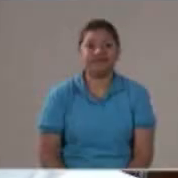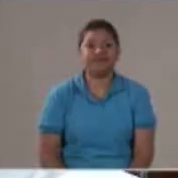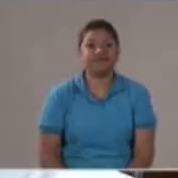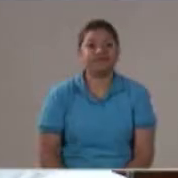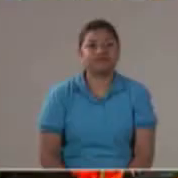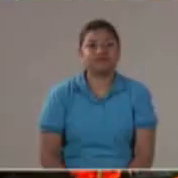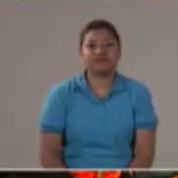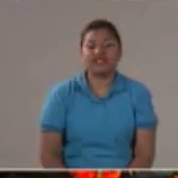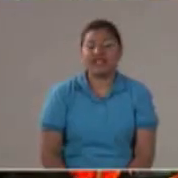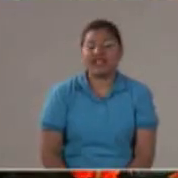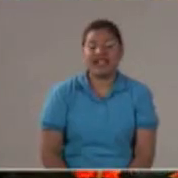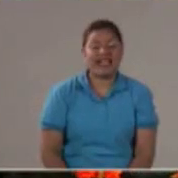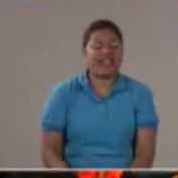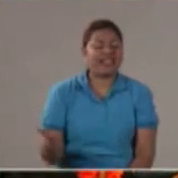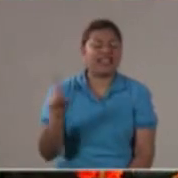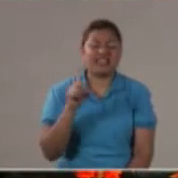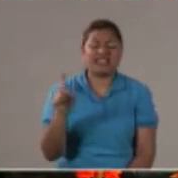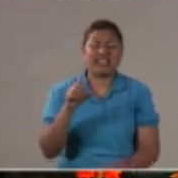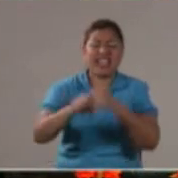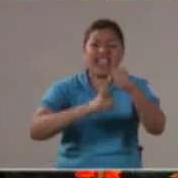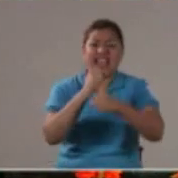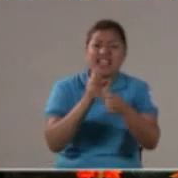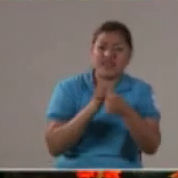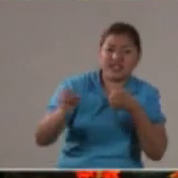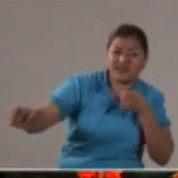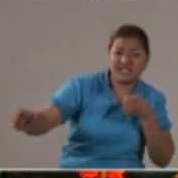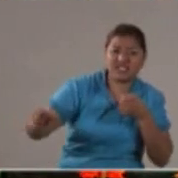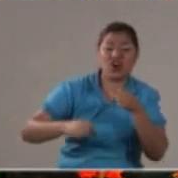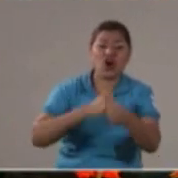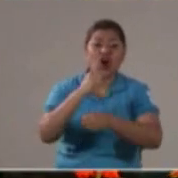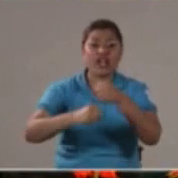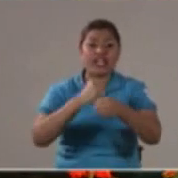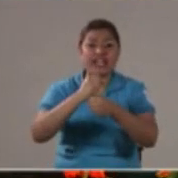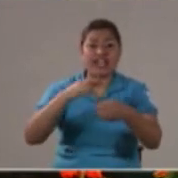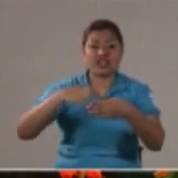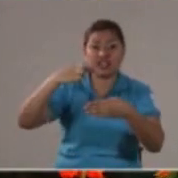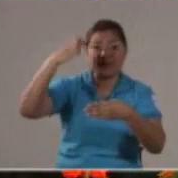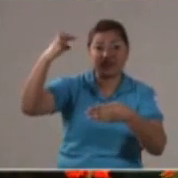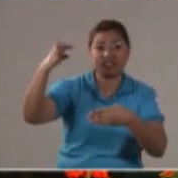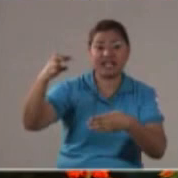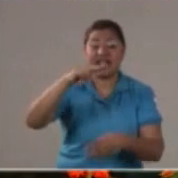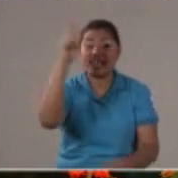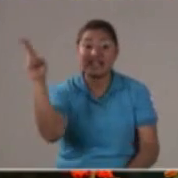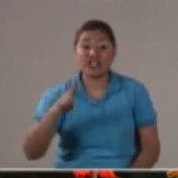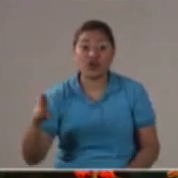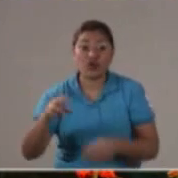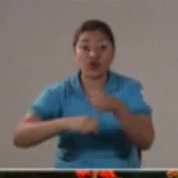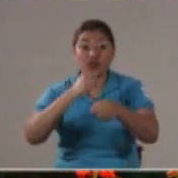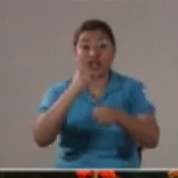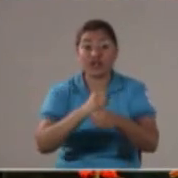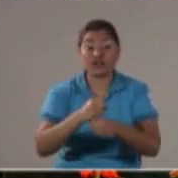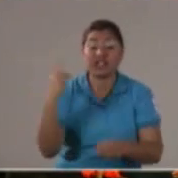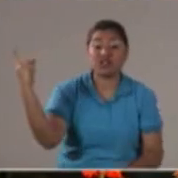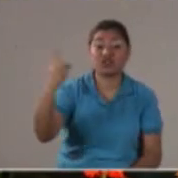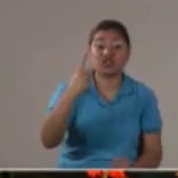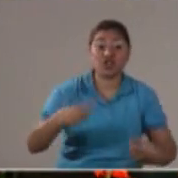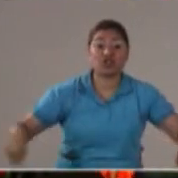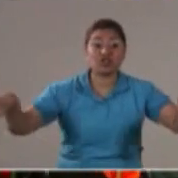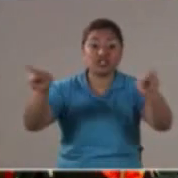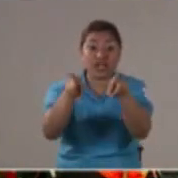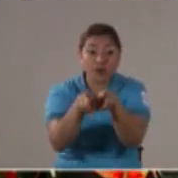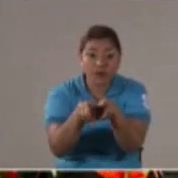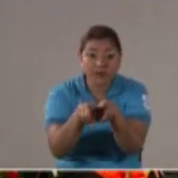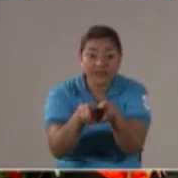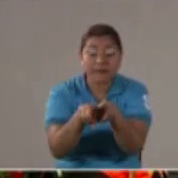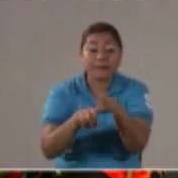Ni ha pasado el año de la expansión, ni ha pasado el año de la prosperidad, ni ha pasado, en ninguno de esos años ha pasado. Todos se juntan en el año